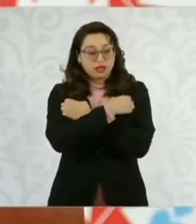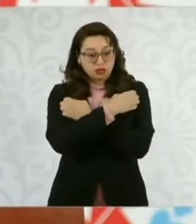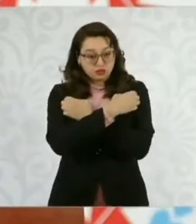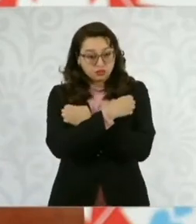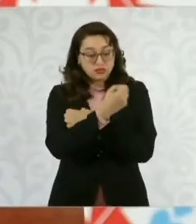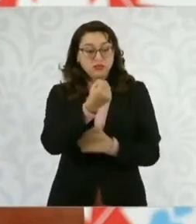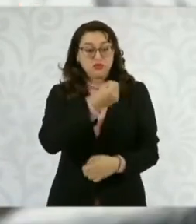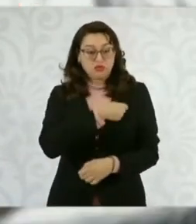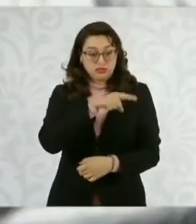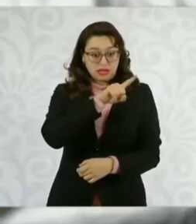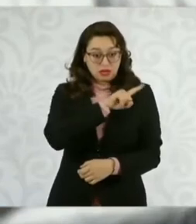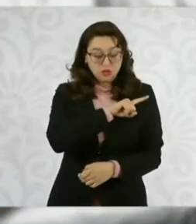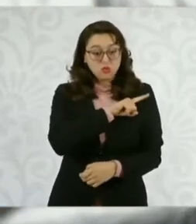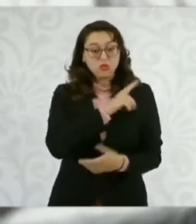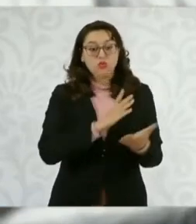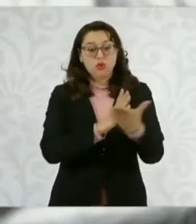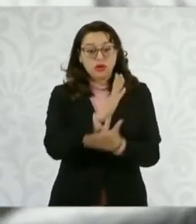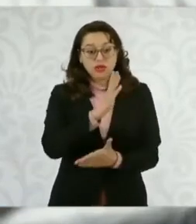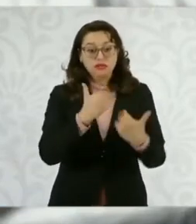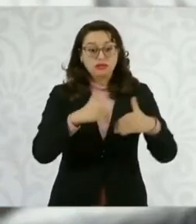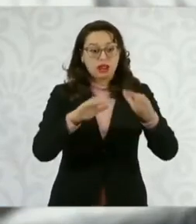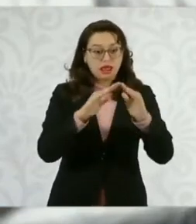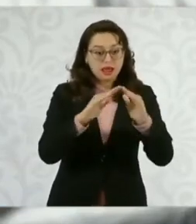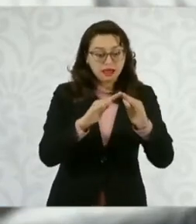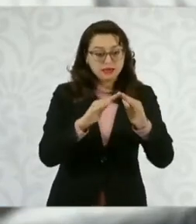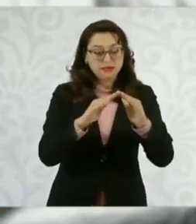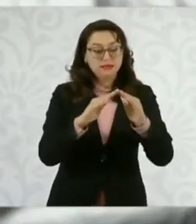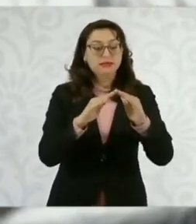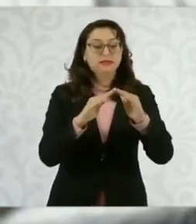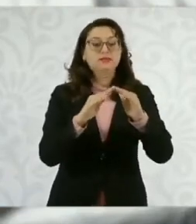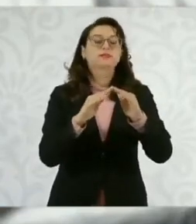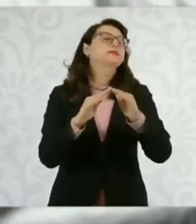educación, salud, acceso a la vivienda,